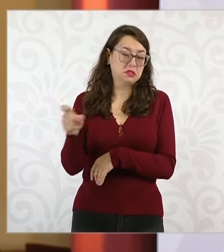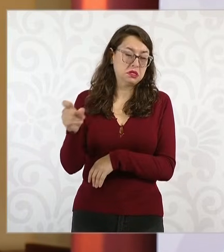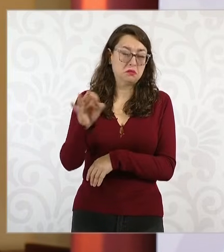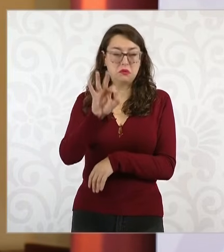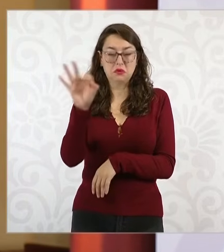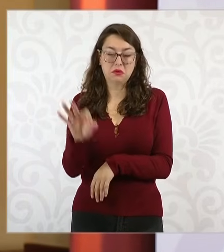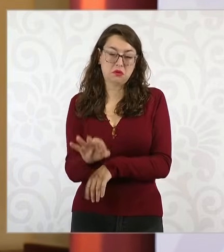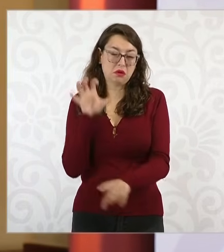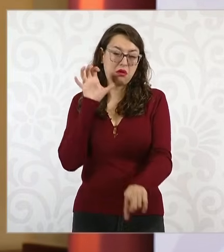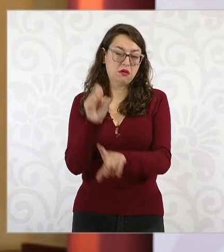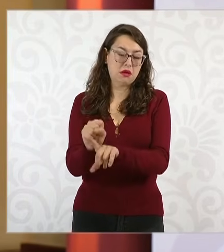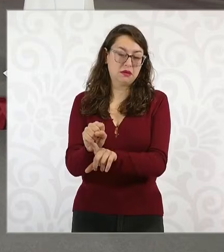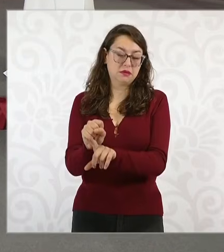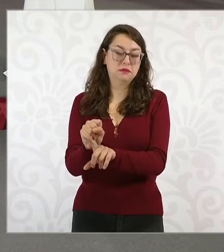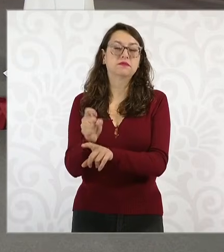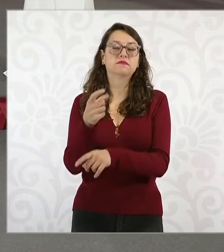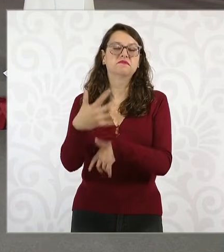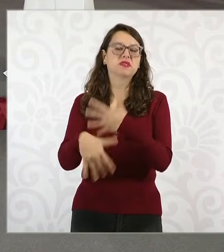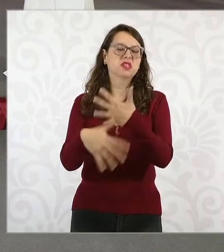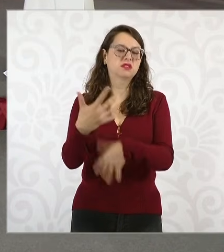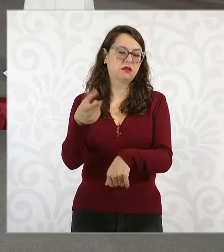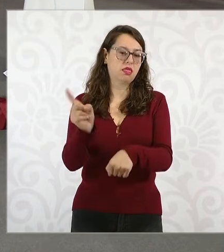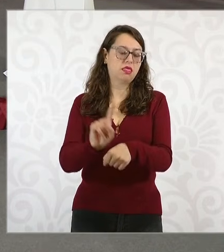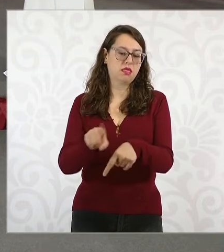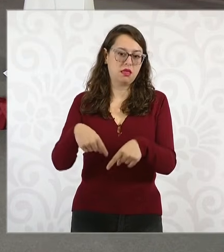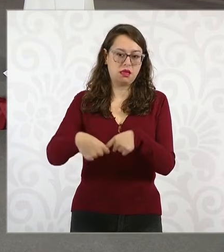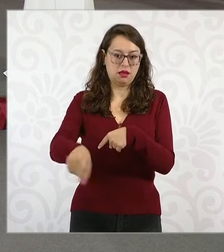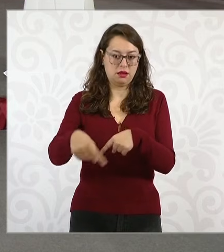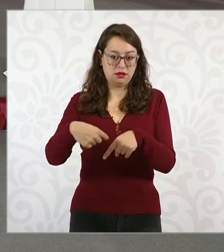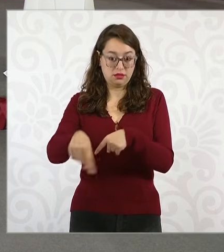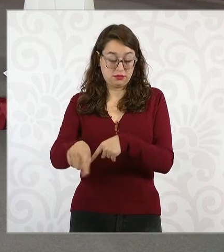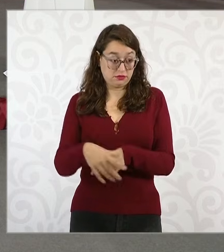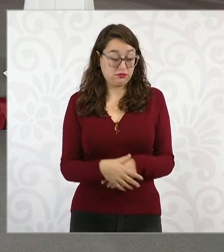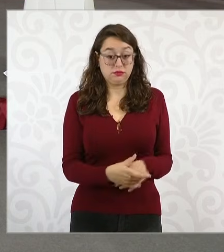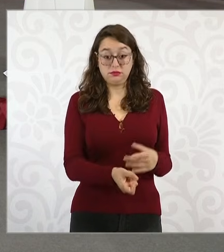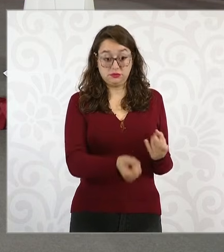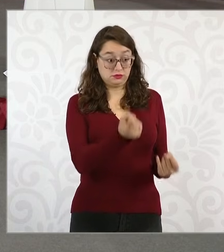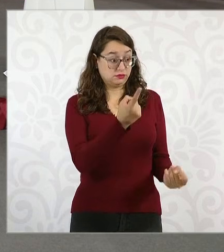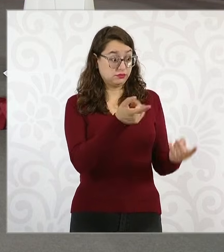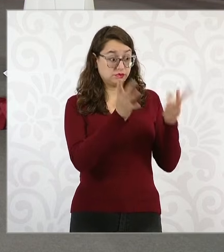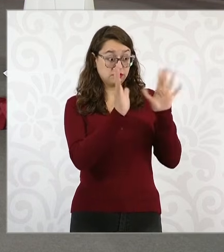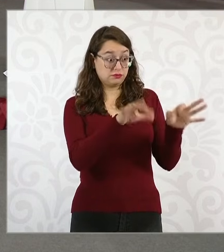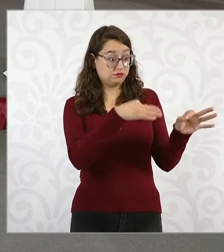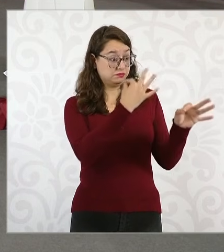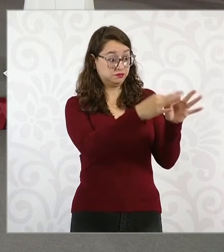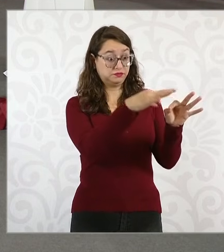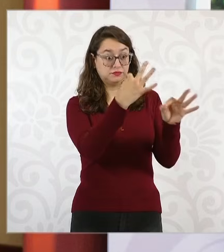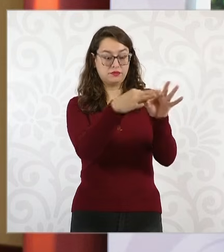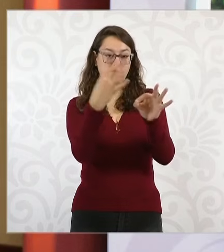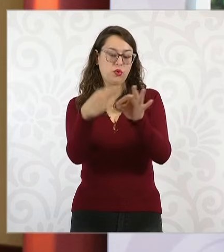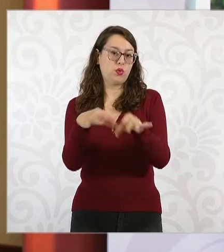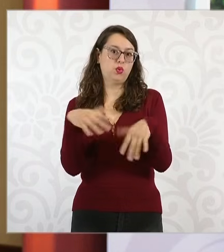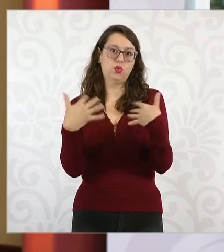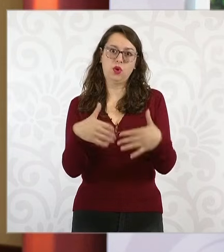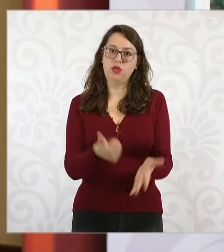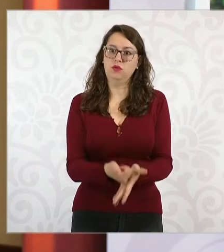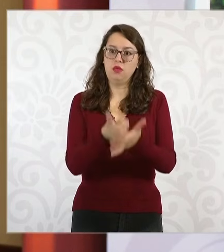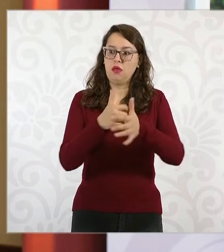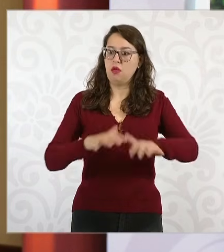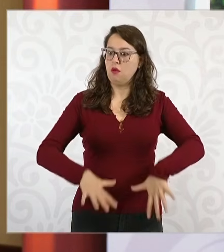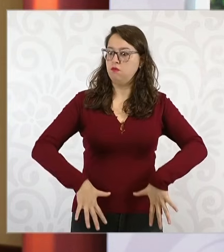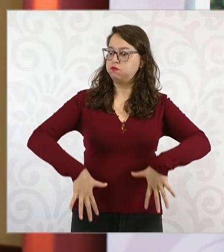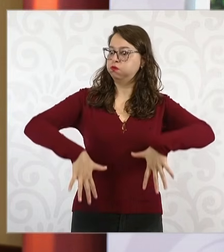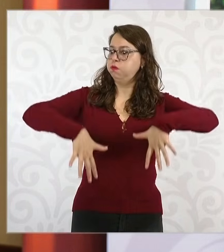días. Resaltar que las obras que ya se encuentran concluidas han sido de gran ayuda en esta temporada de lluvias. Nos ha ayudado